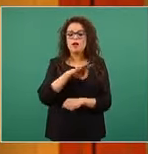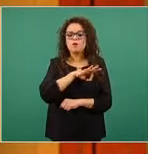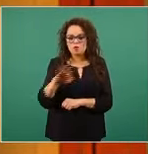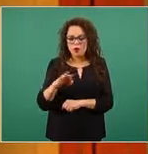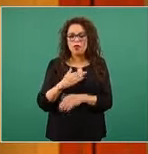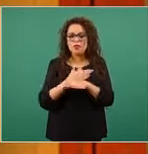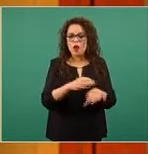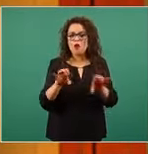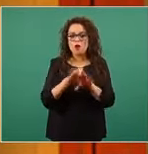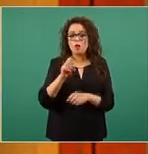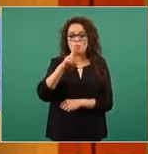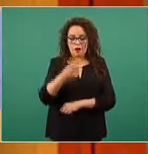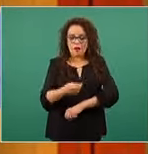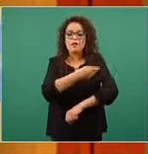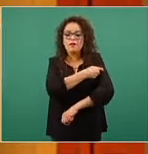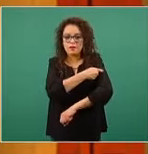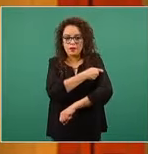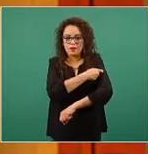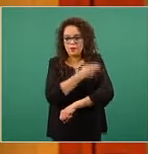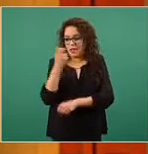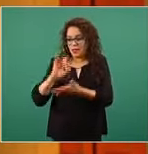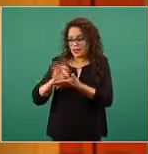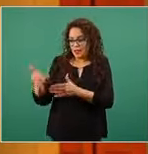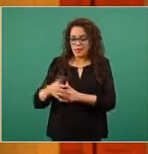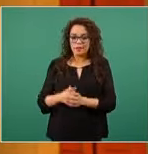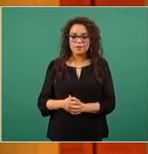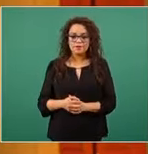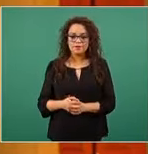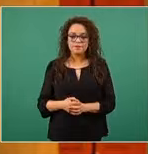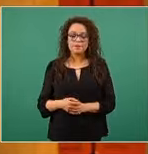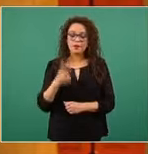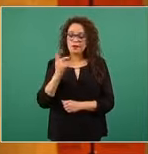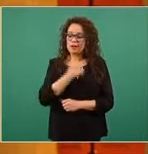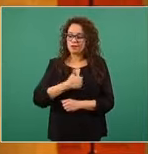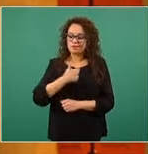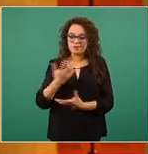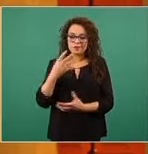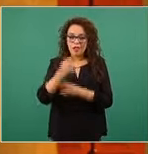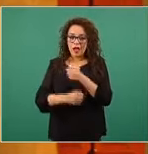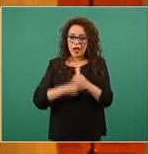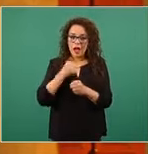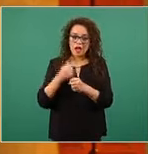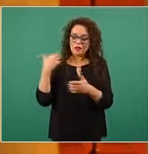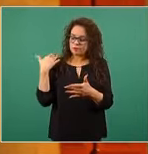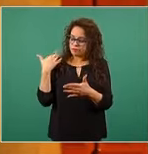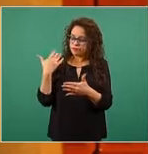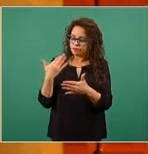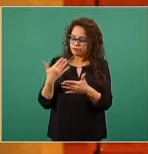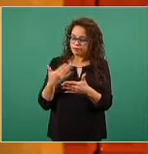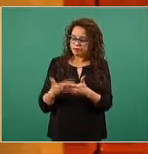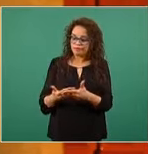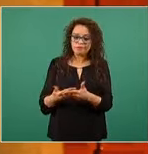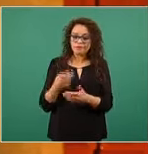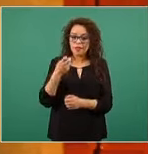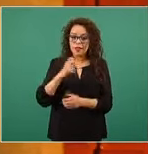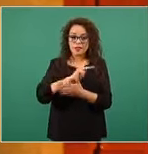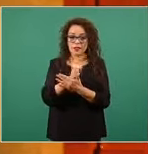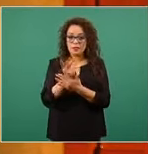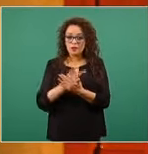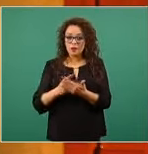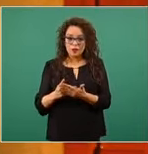vacunación. Desafortunadamente, a lo largo de ya varios años, se ha ido erosionando la capacidad del programa de